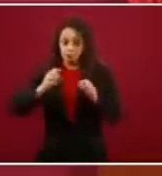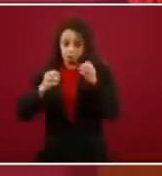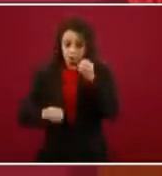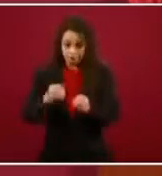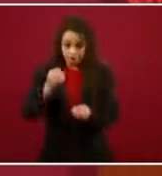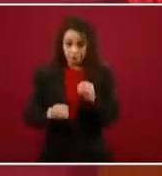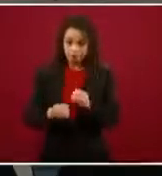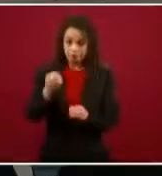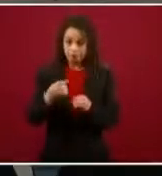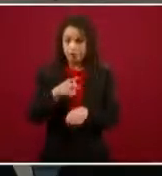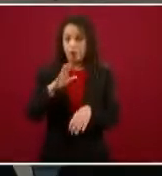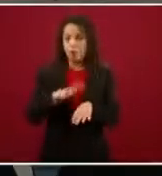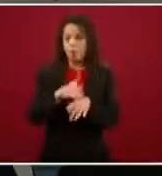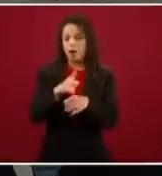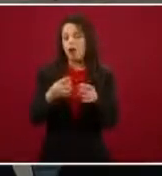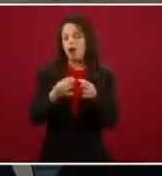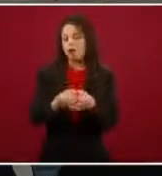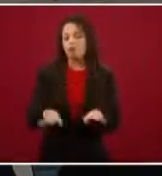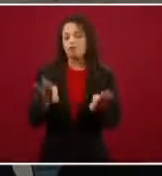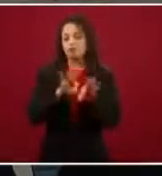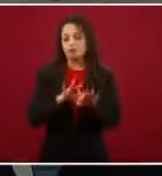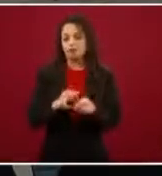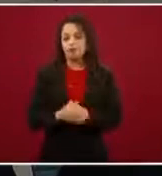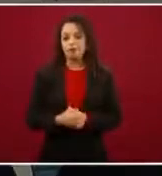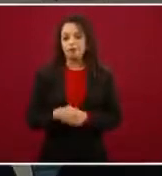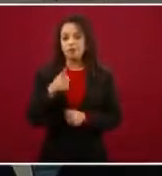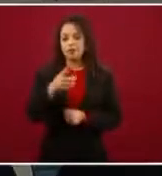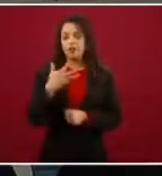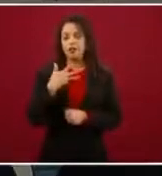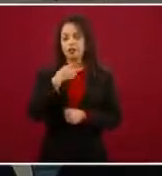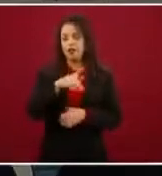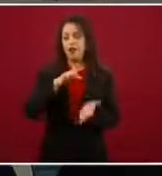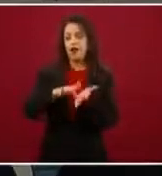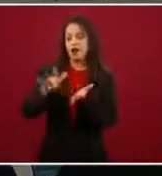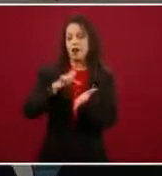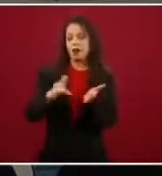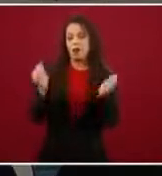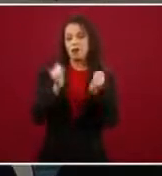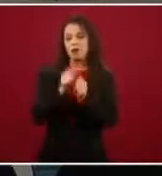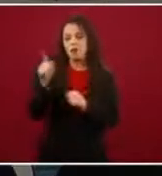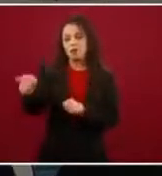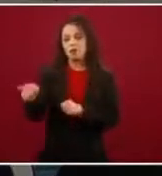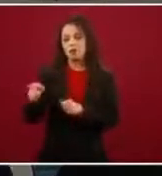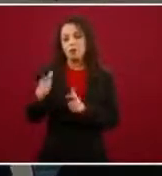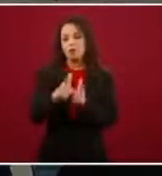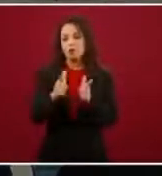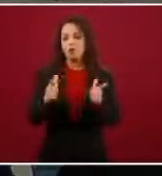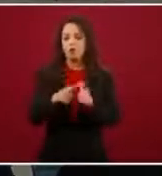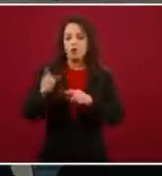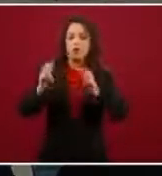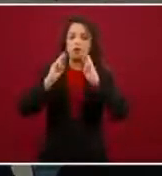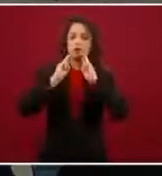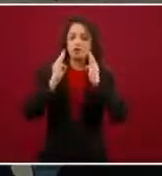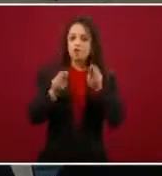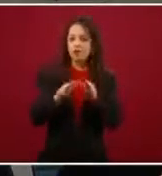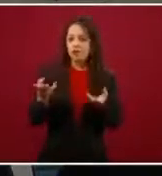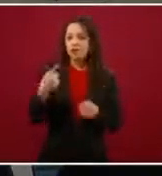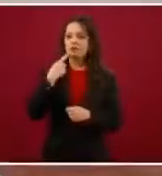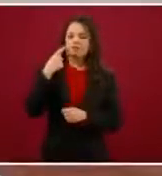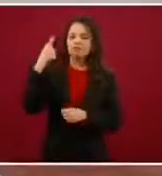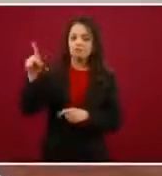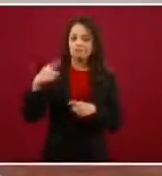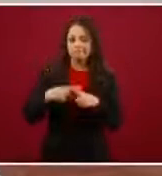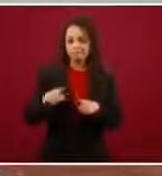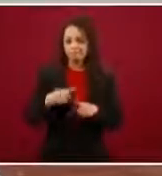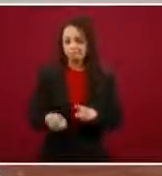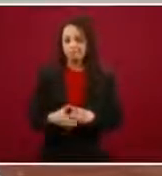ministerial, que finalmente generan redes de apoyo hacia los grupos criminales. Por tanto, si el combate a los